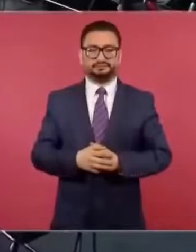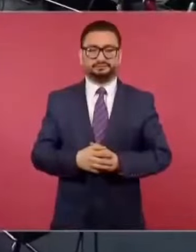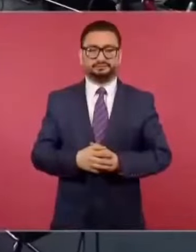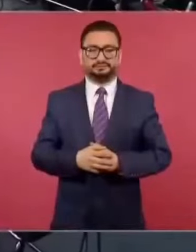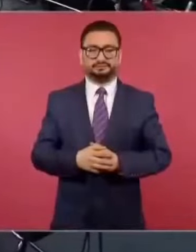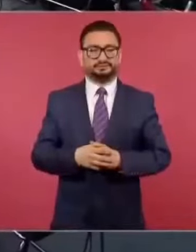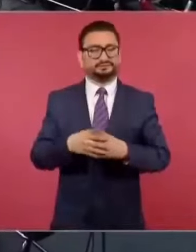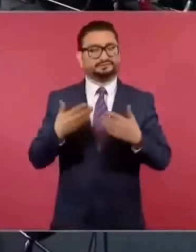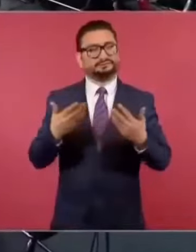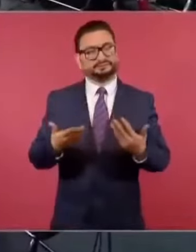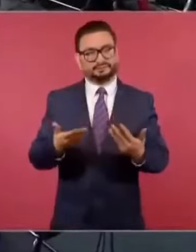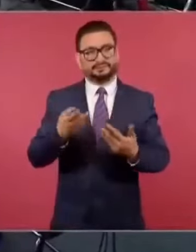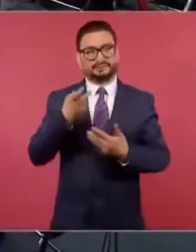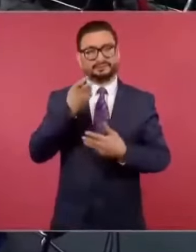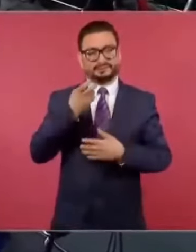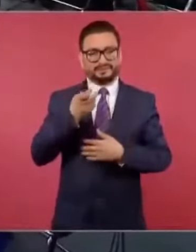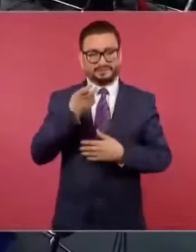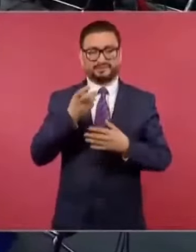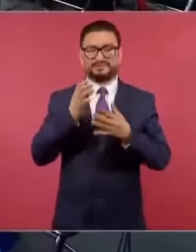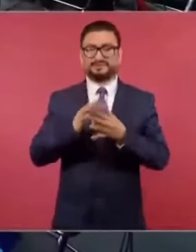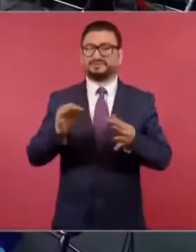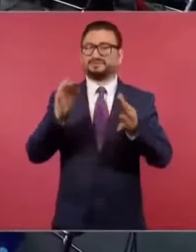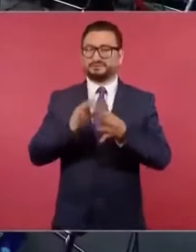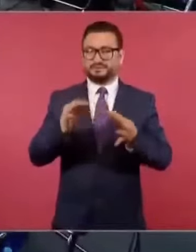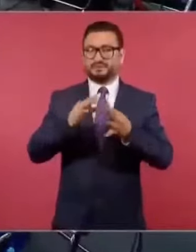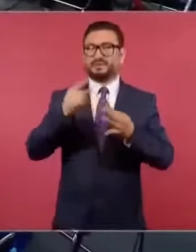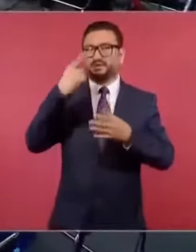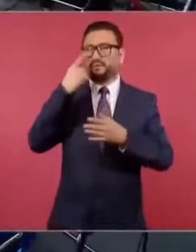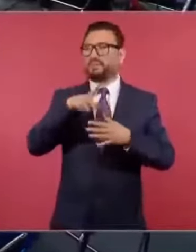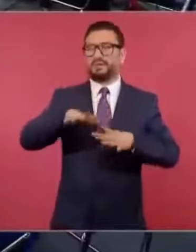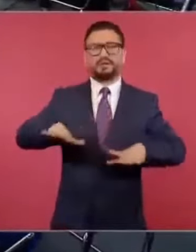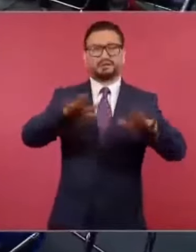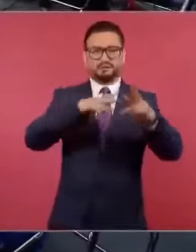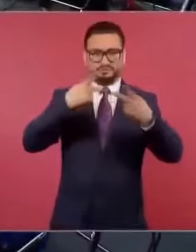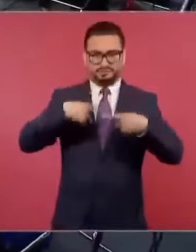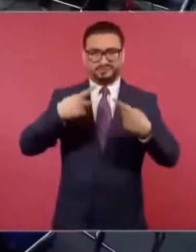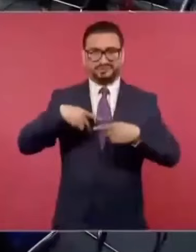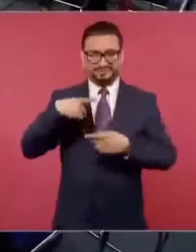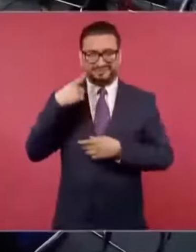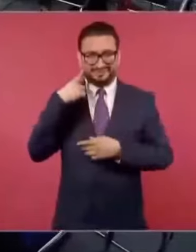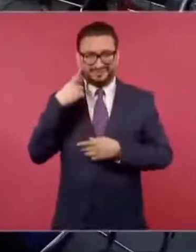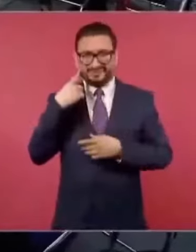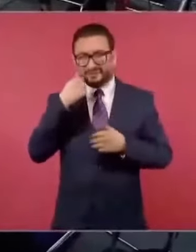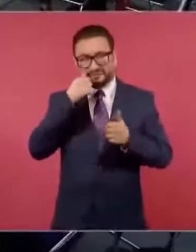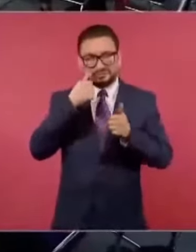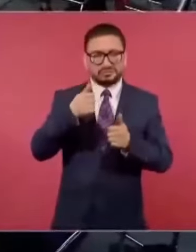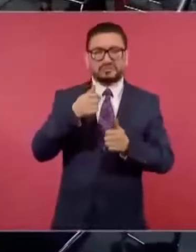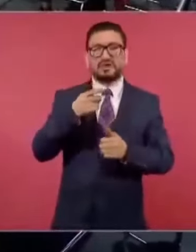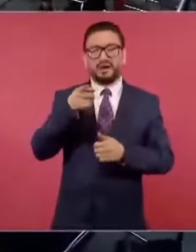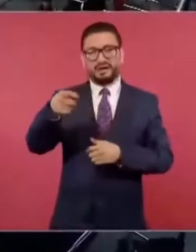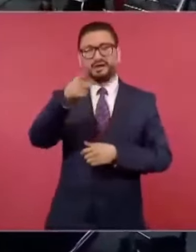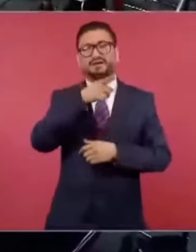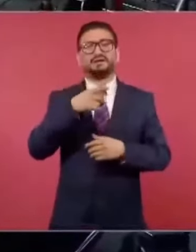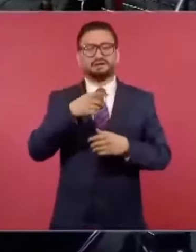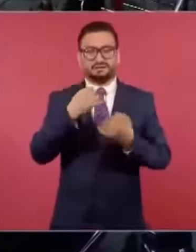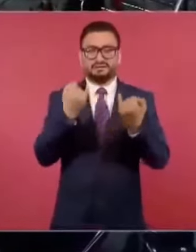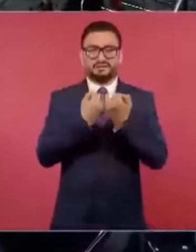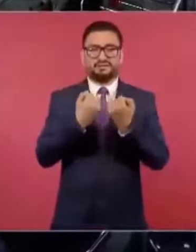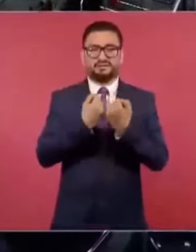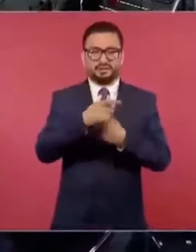Entonces, esto lo explico para la gente que nos está escuchando, pero también para